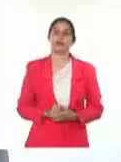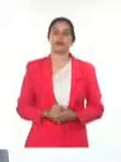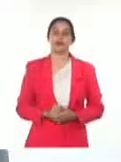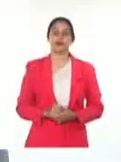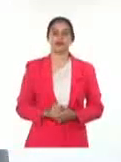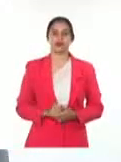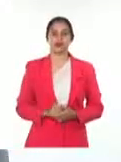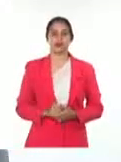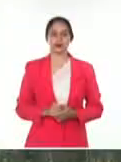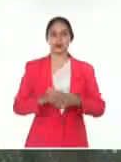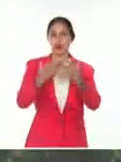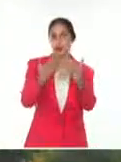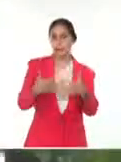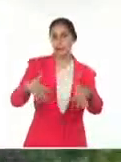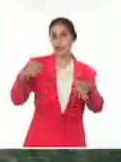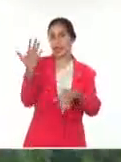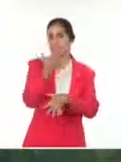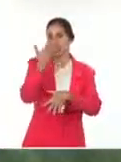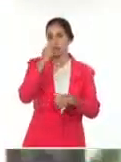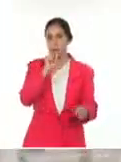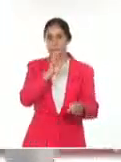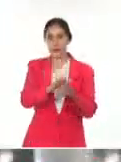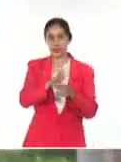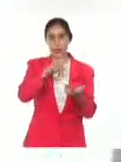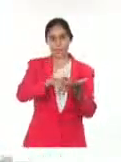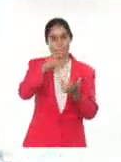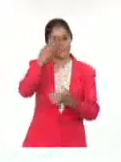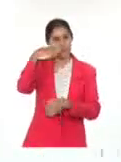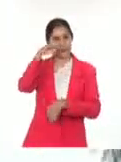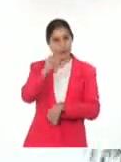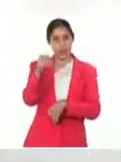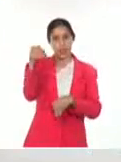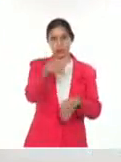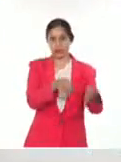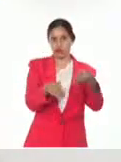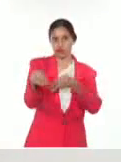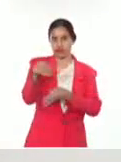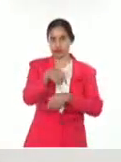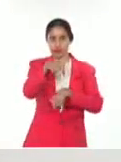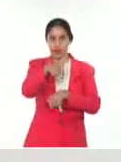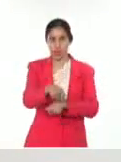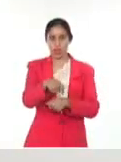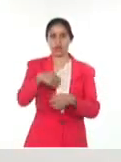homenaje al iniciador de las luchas libertarias justo en la tierra que lo vio